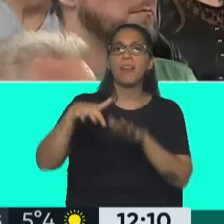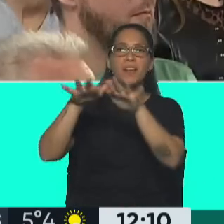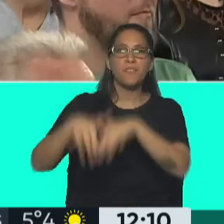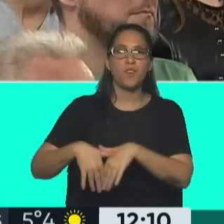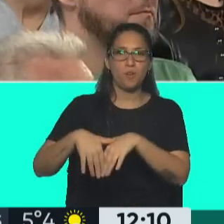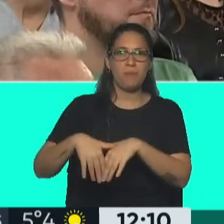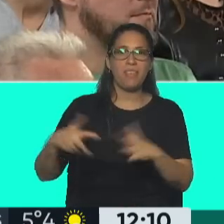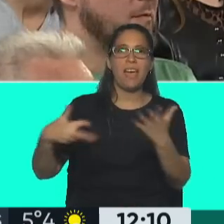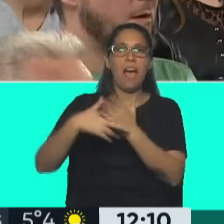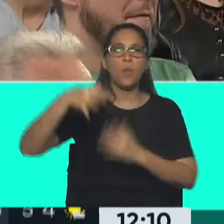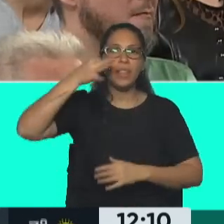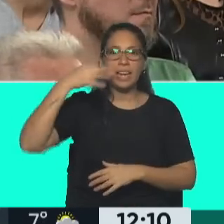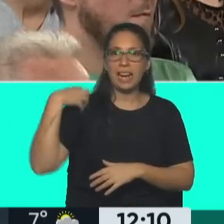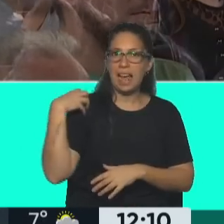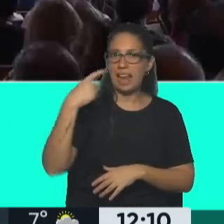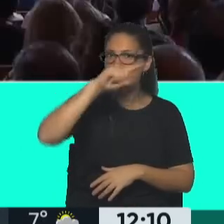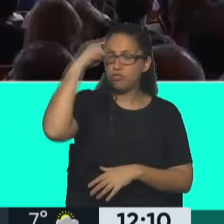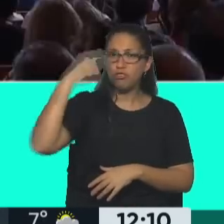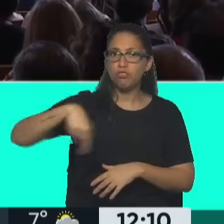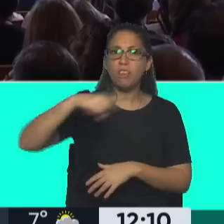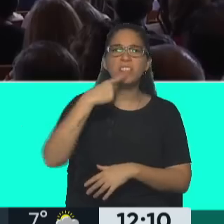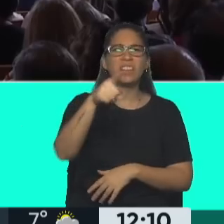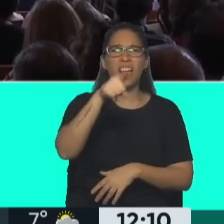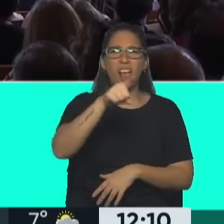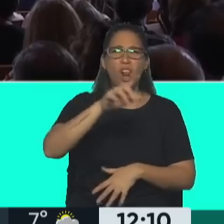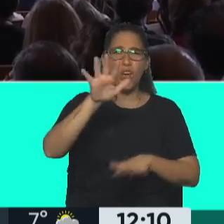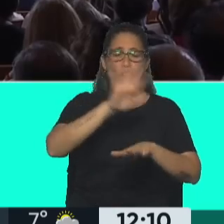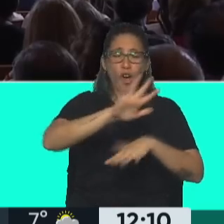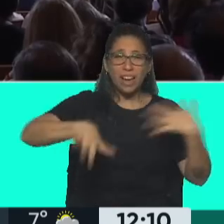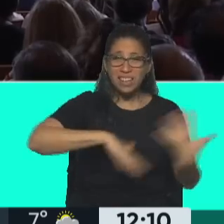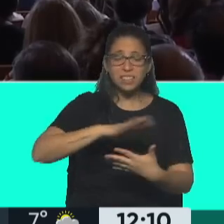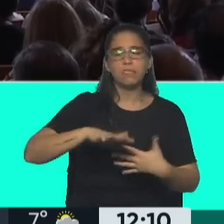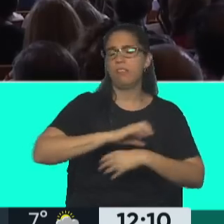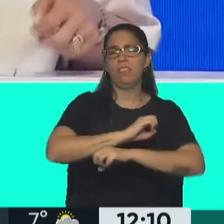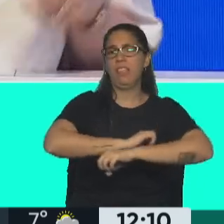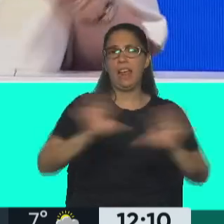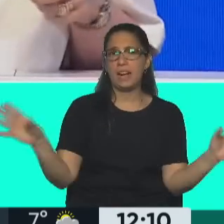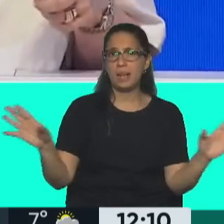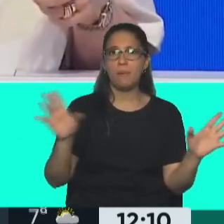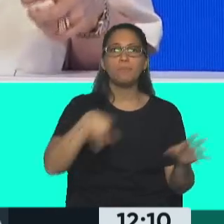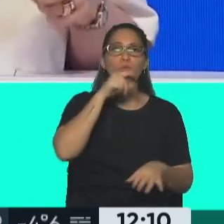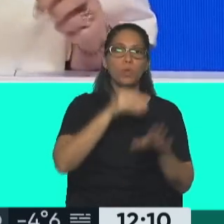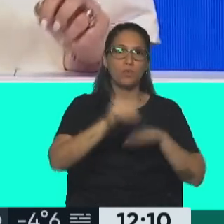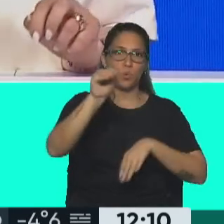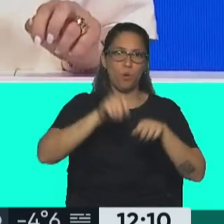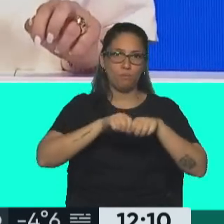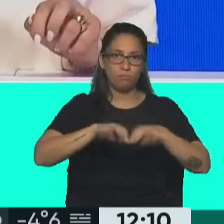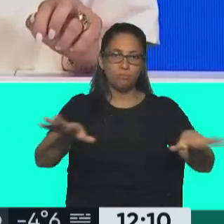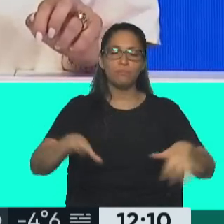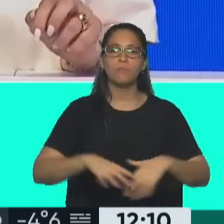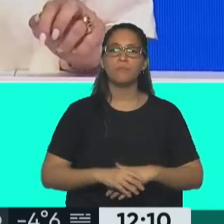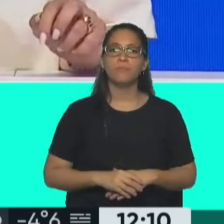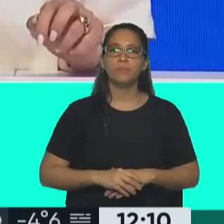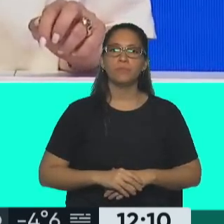Auditoría General de la Nación. Es escandaloso lo que hicieron, publicó Cristina Fernández de Kirchner a través de su cuenta de Twitter.